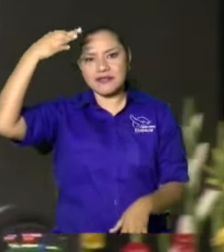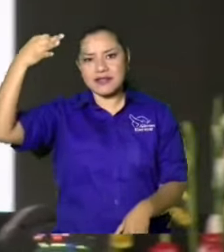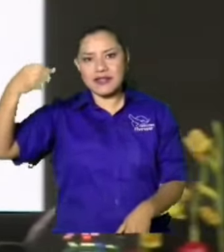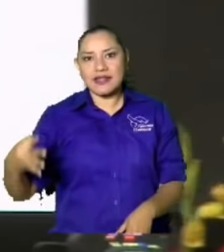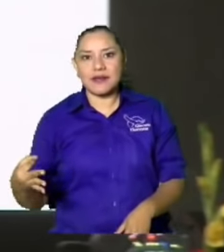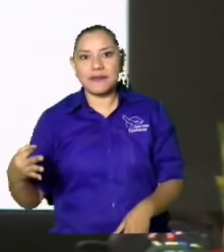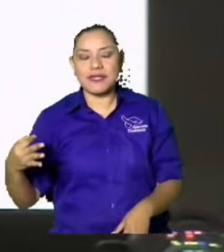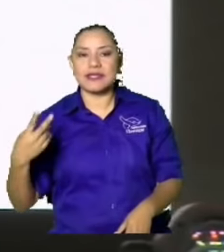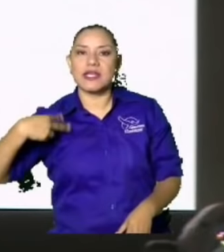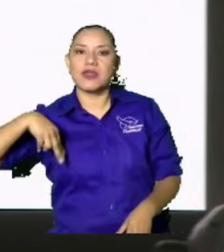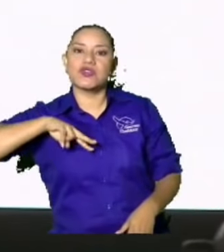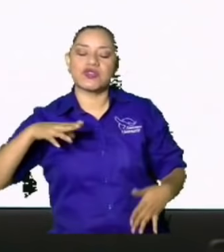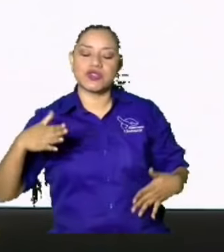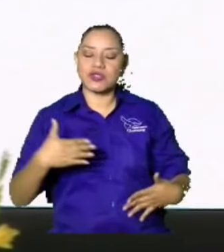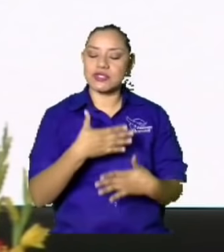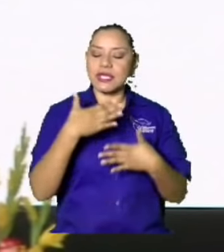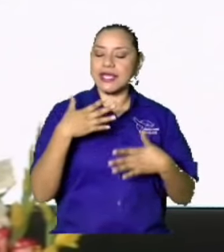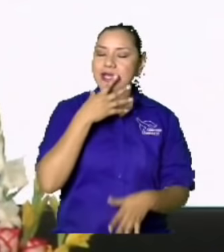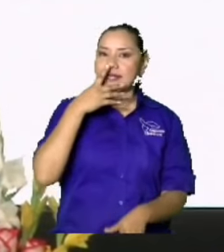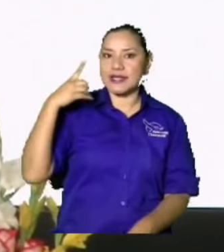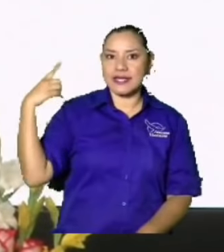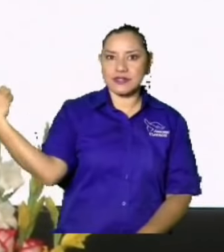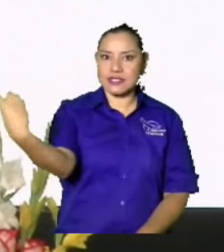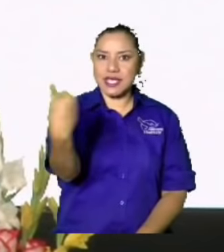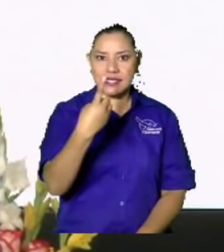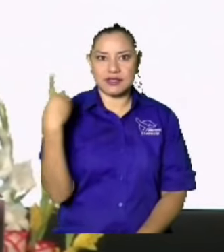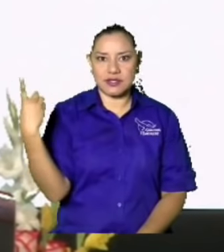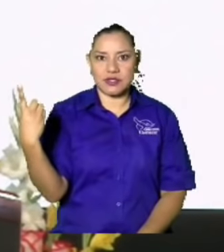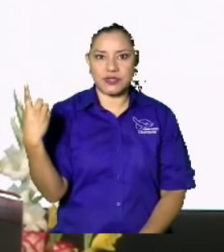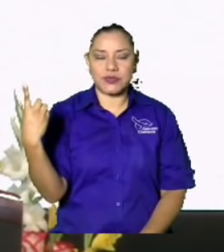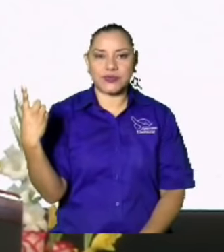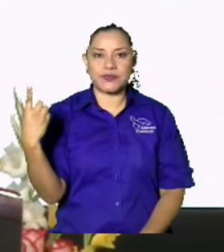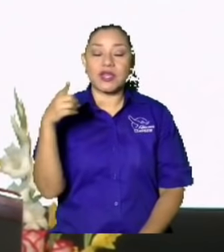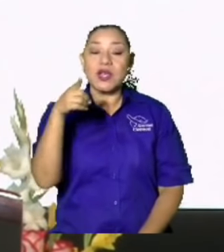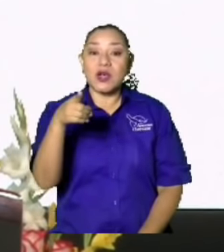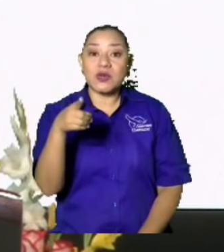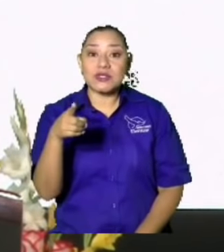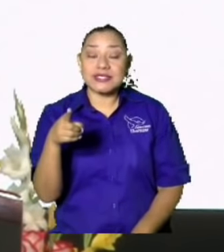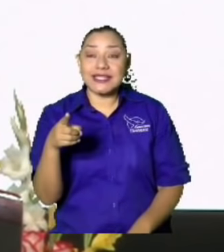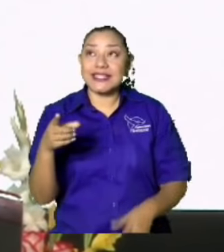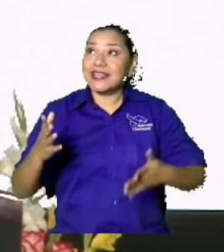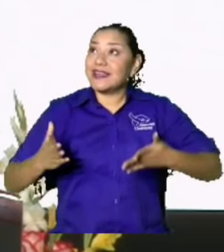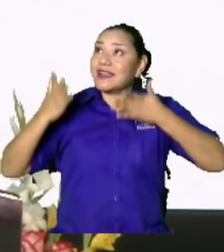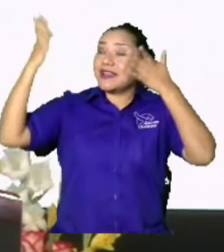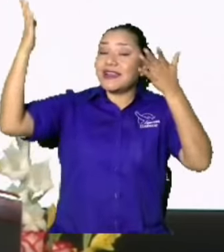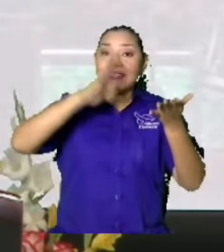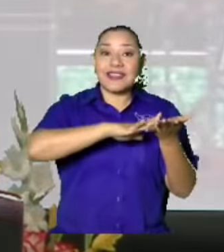que agradar a Dios sobre todas las cosas. Amén. ¿Cuántos dan gloria a Dios por eso?